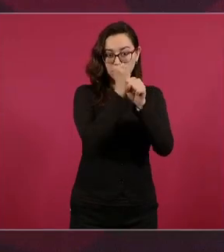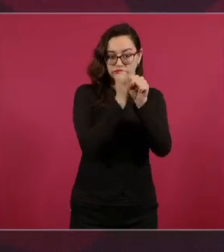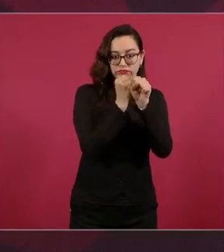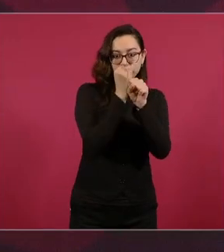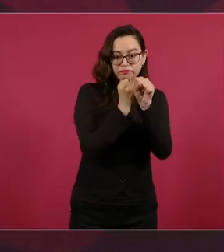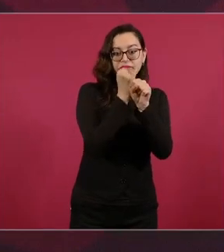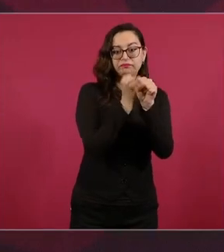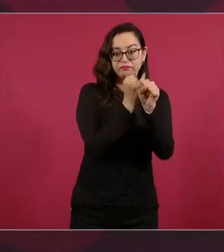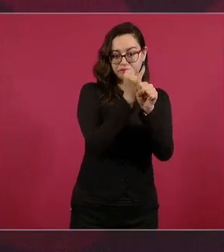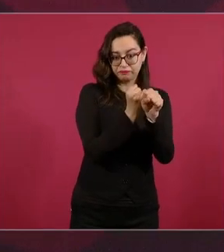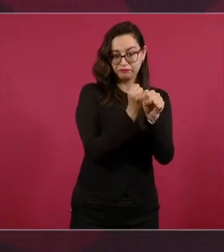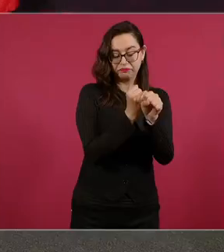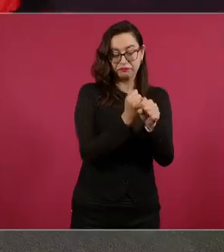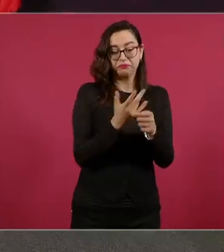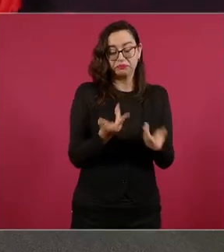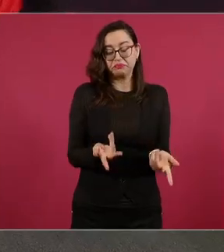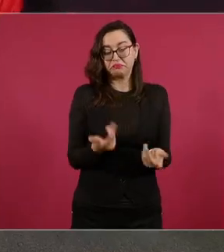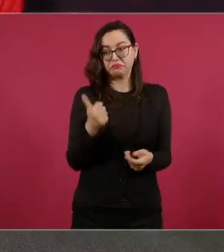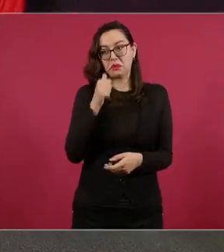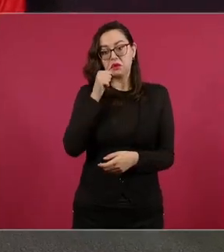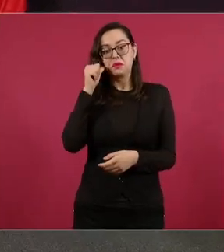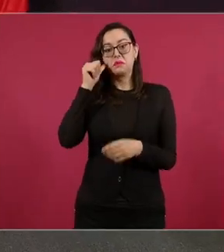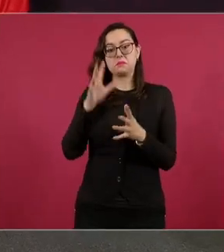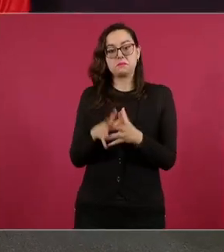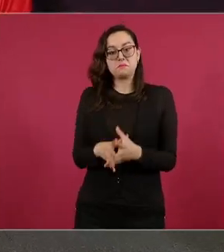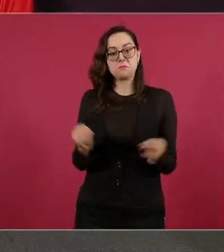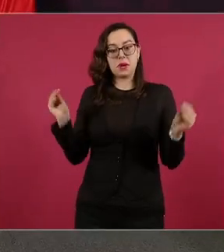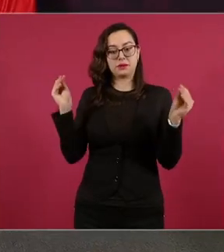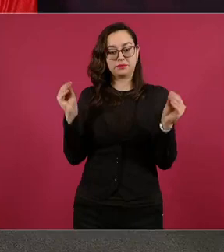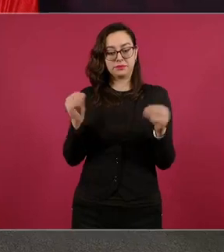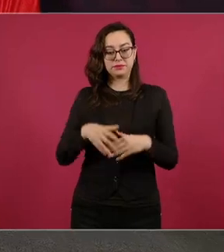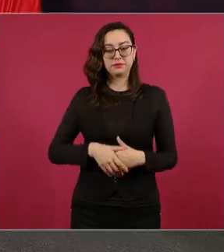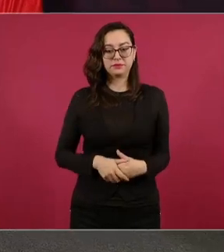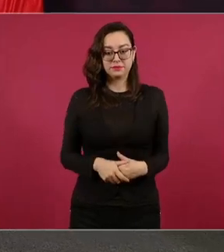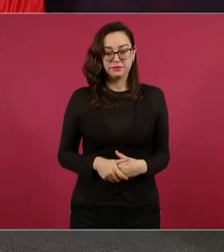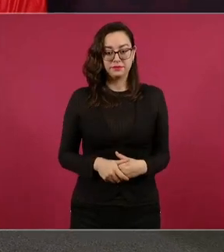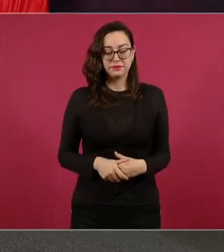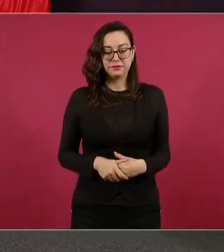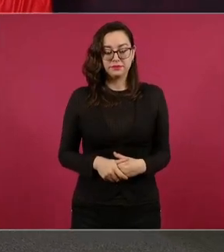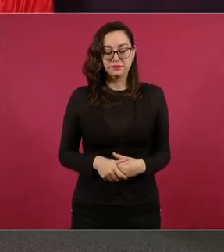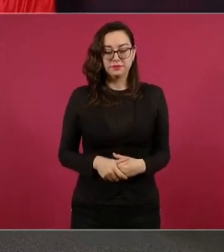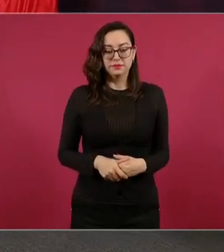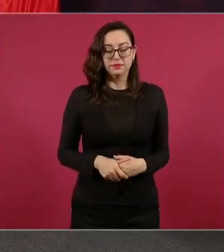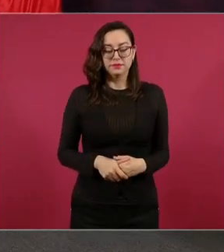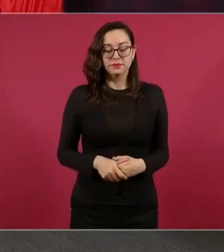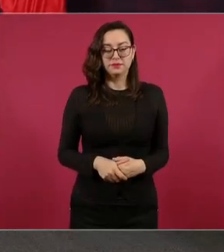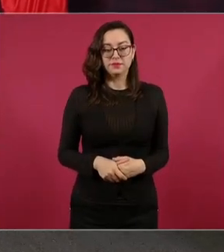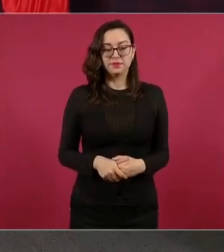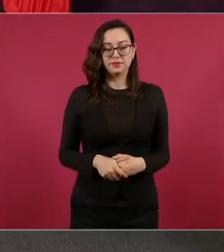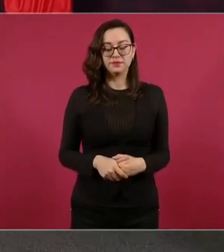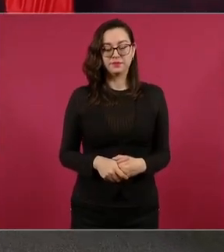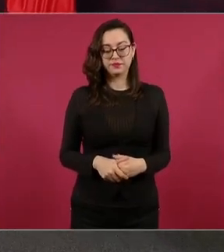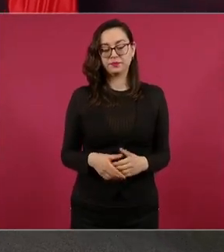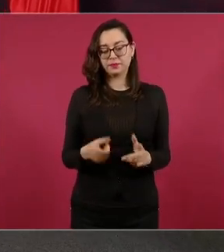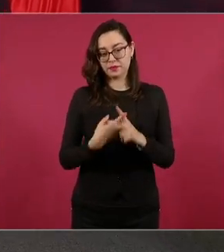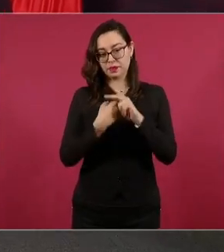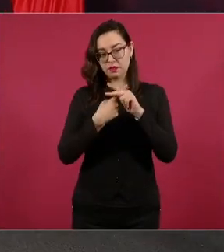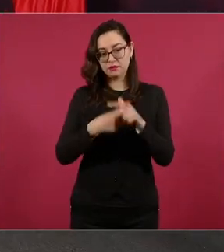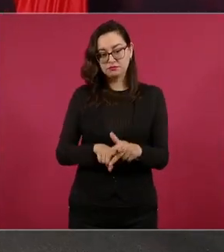y desaparecieron y ya se está llevando a cabo la búsqueda.